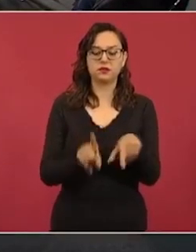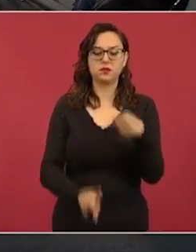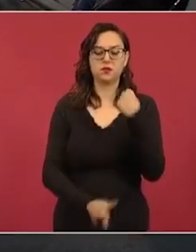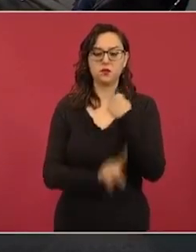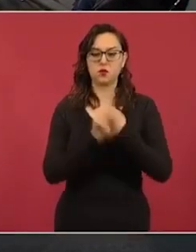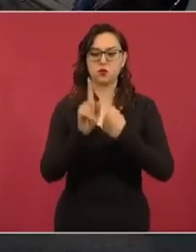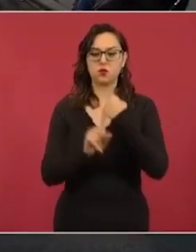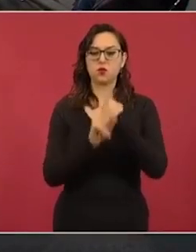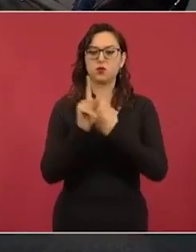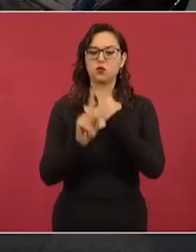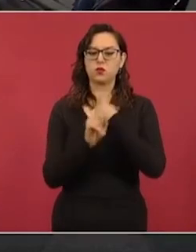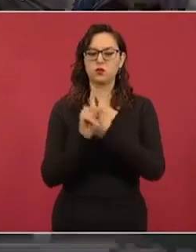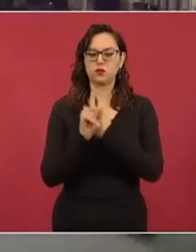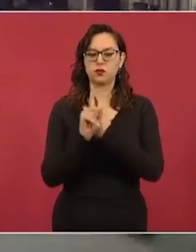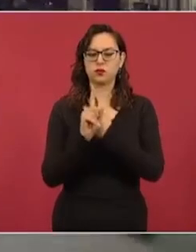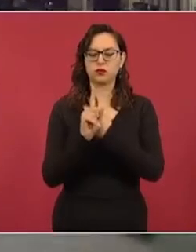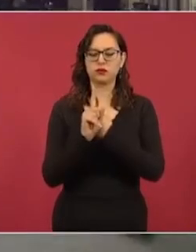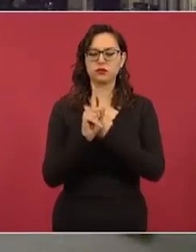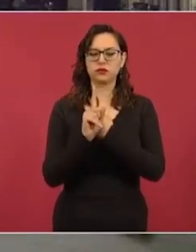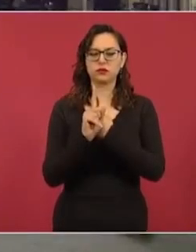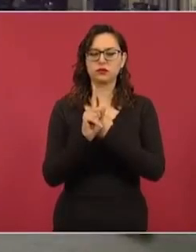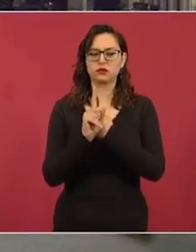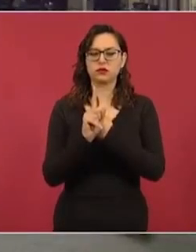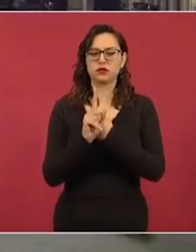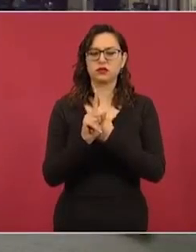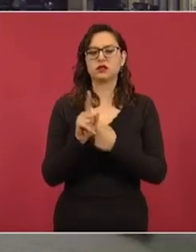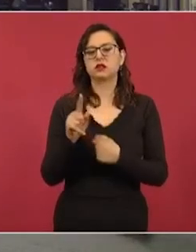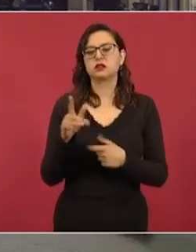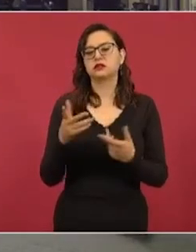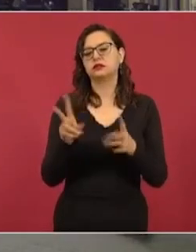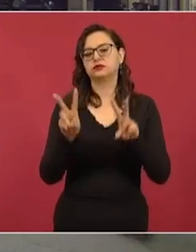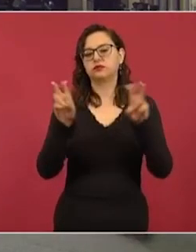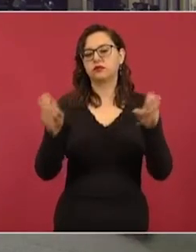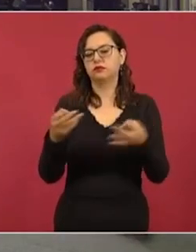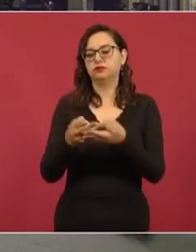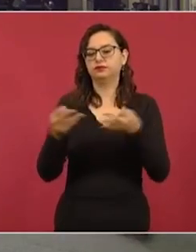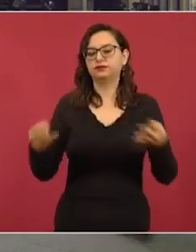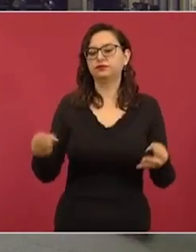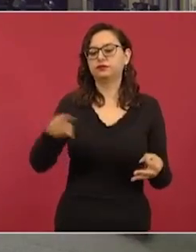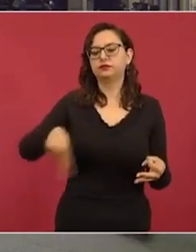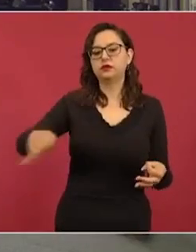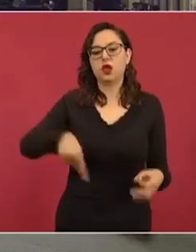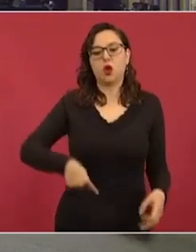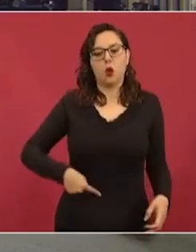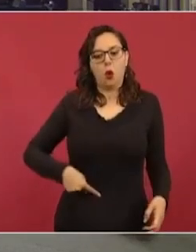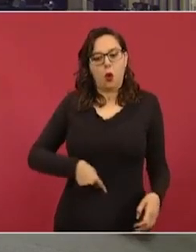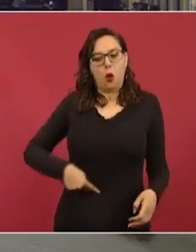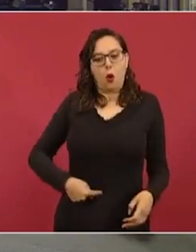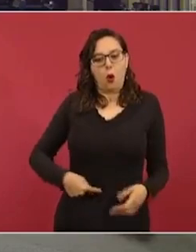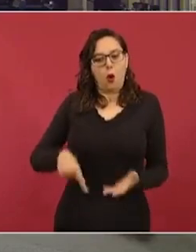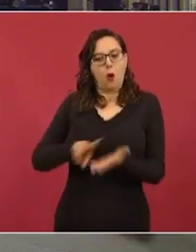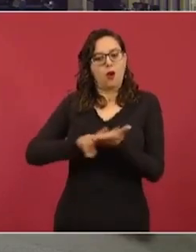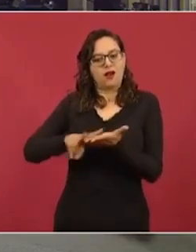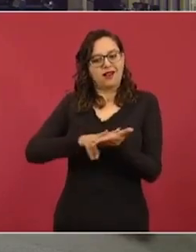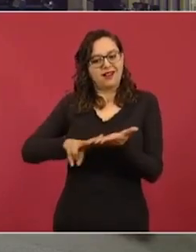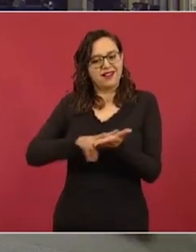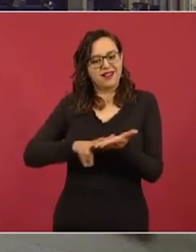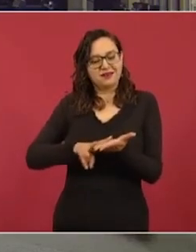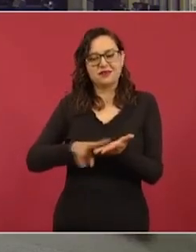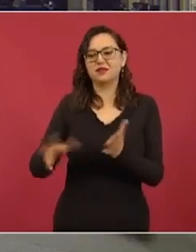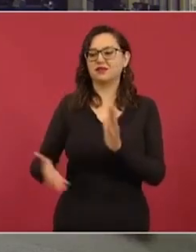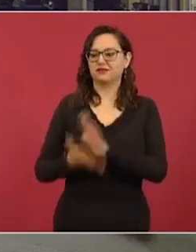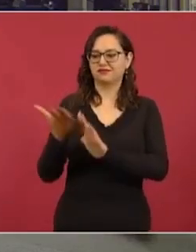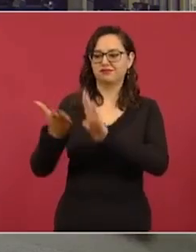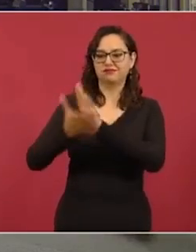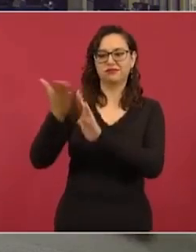que lo que se llamaba el ombligo verde en Cancún no se edificara